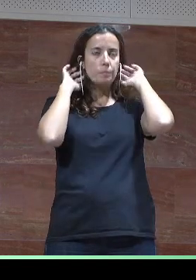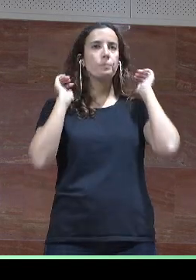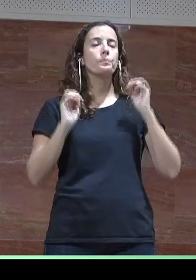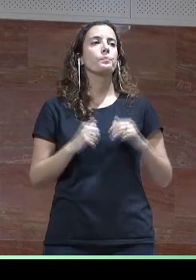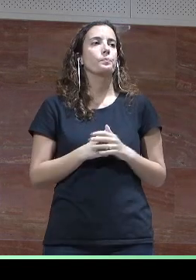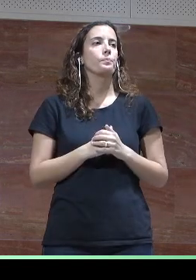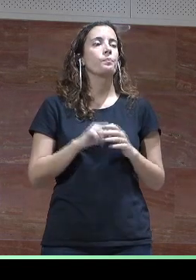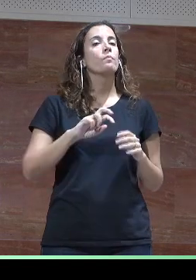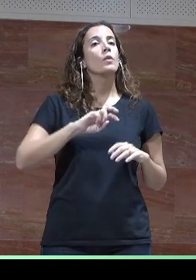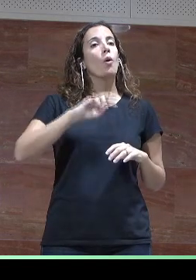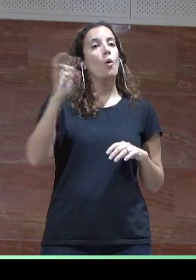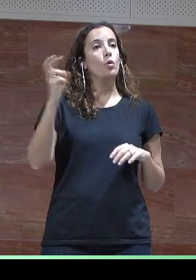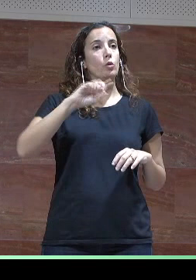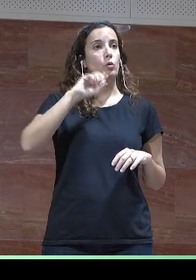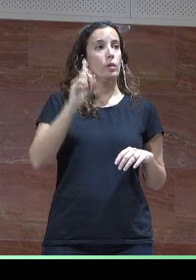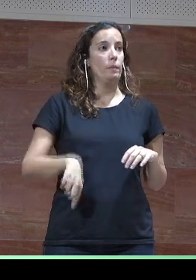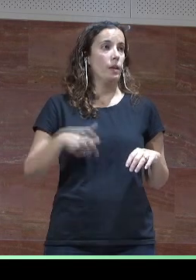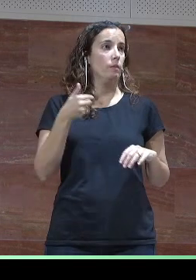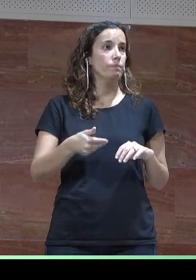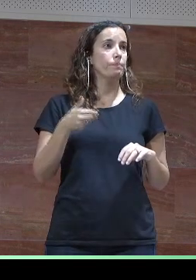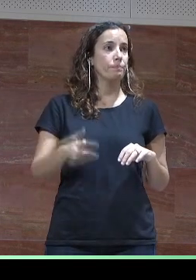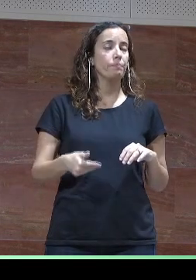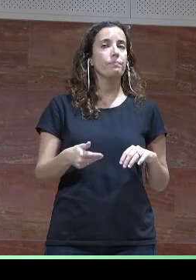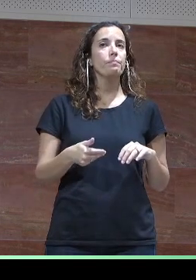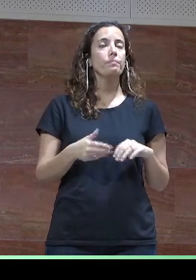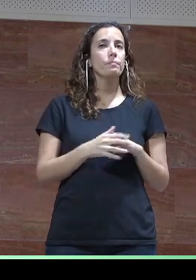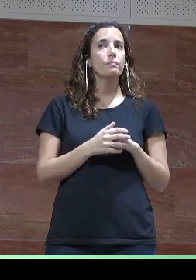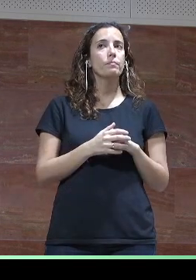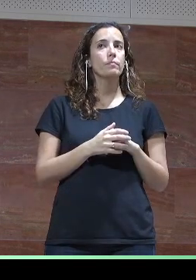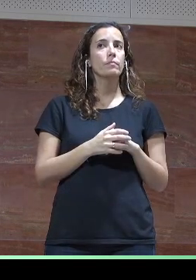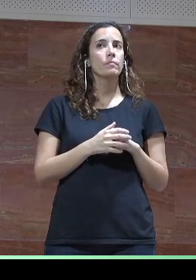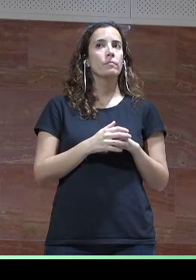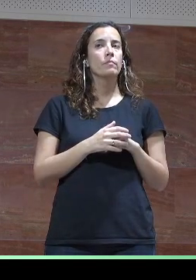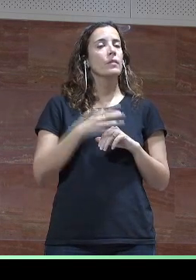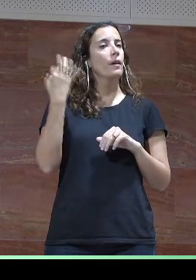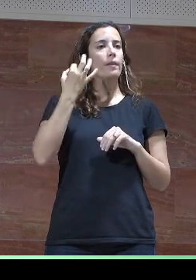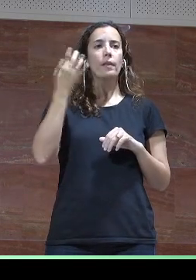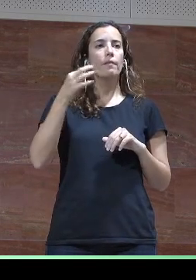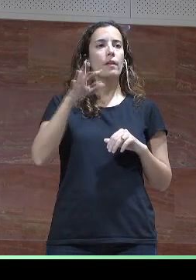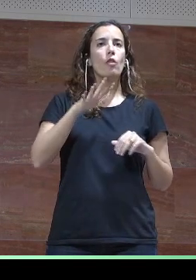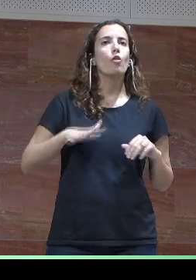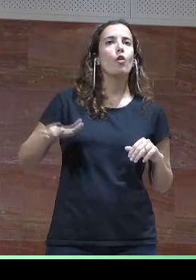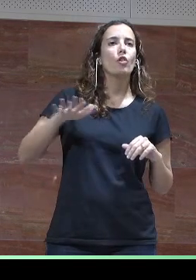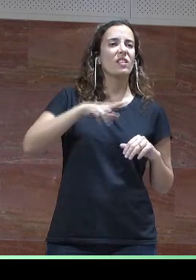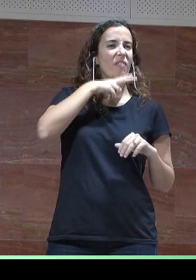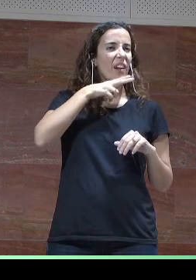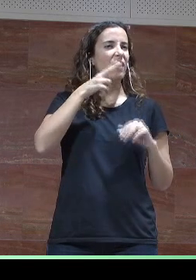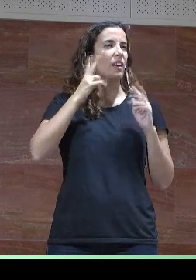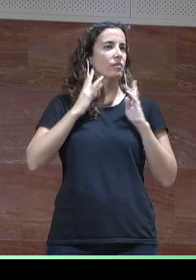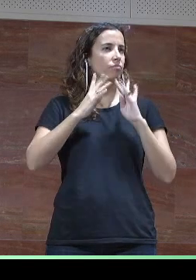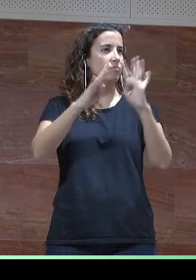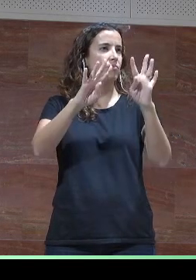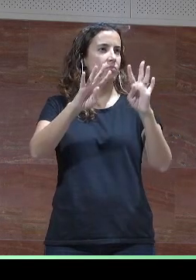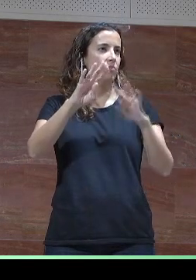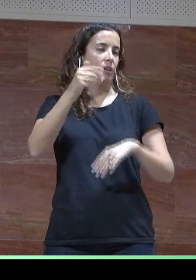Sí, otro punto que también se tocaba aquí, con eso que era muy conveniente estar alrededor en las zonas verdes y todo eso. También